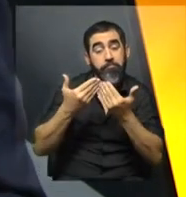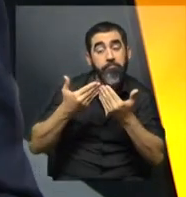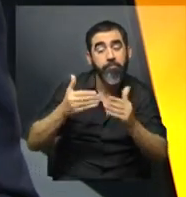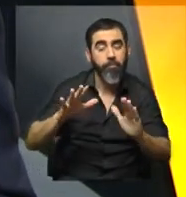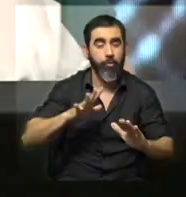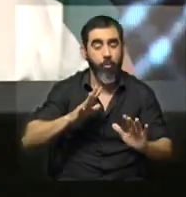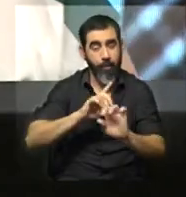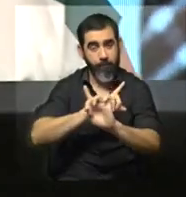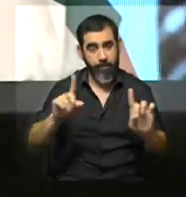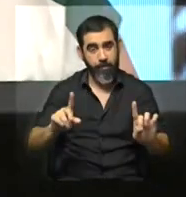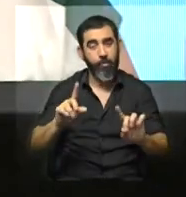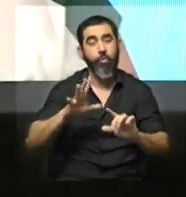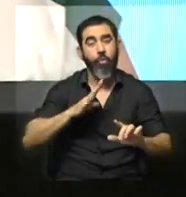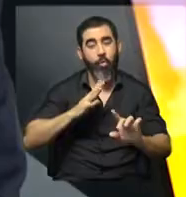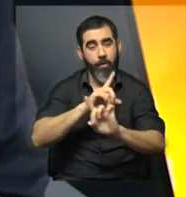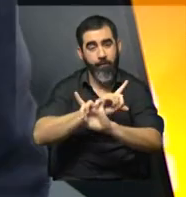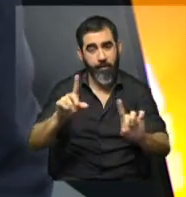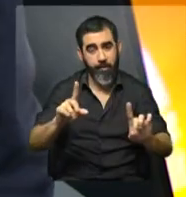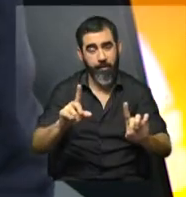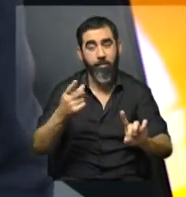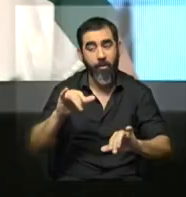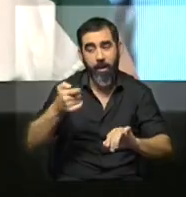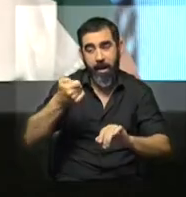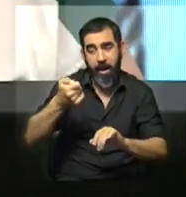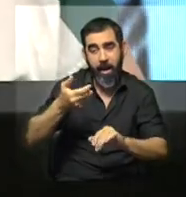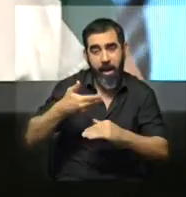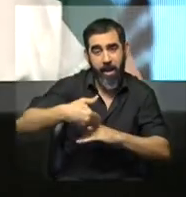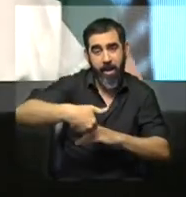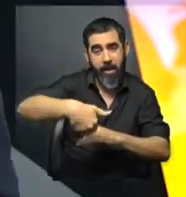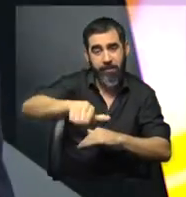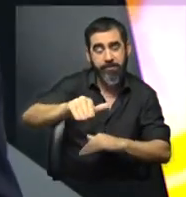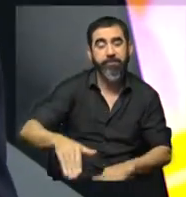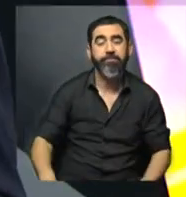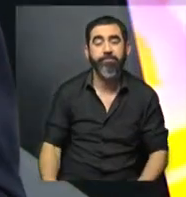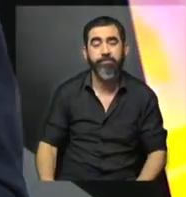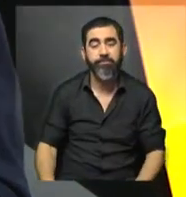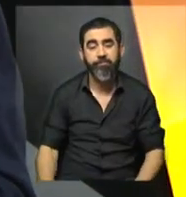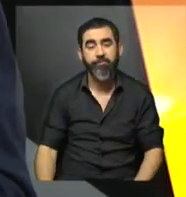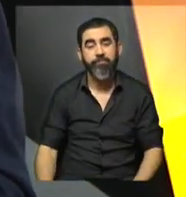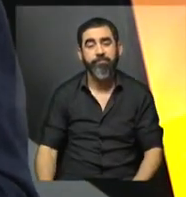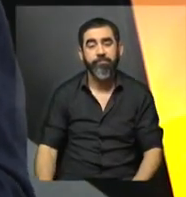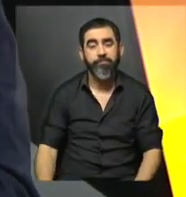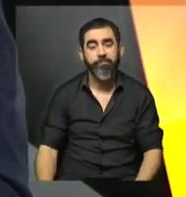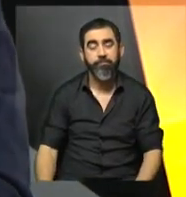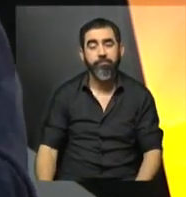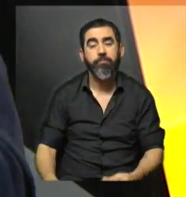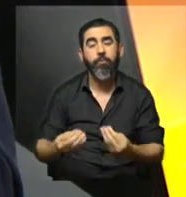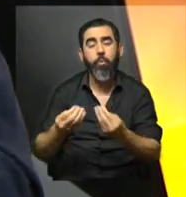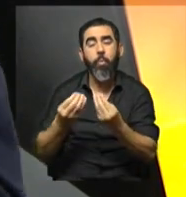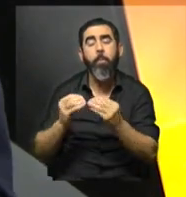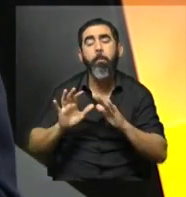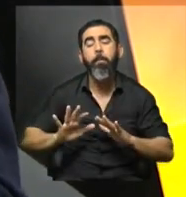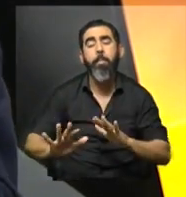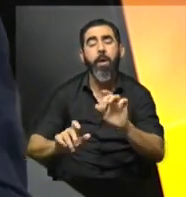fue. Todavía no llegó. Pero hay que estar atento porque se viene. Exactamente. Se viene pronto. Rodrigo, ¿cómo es preparar gente? Porque ustedes